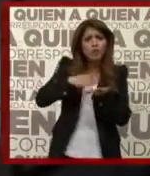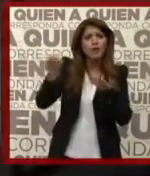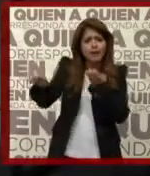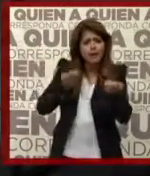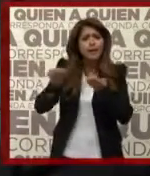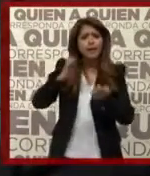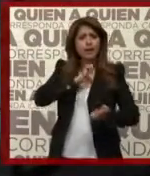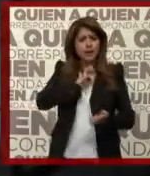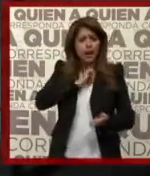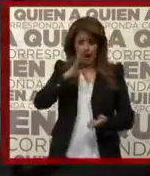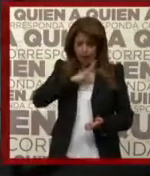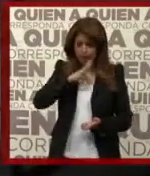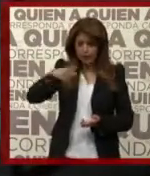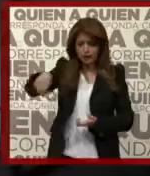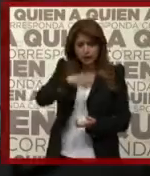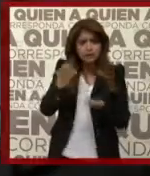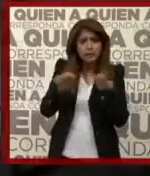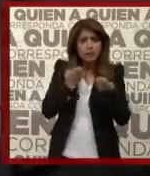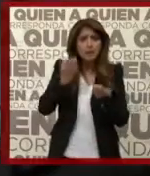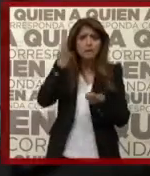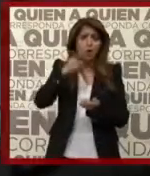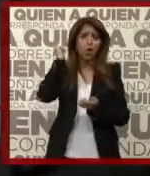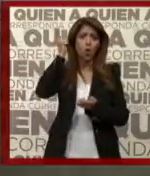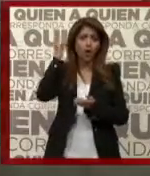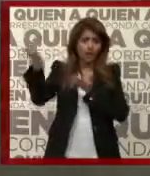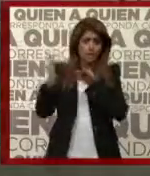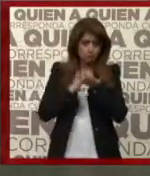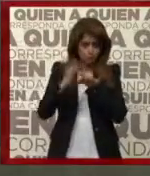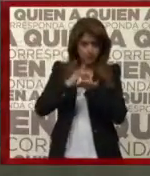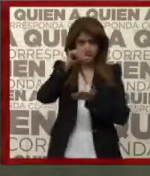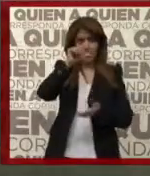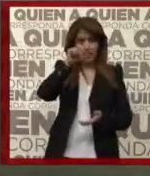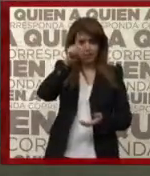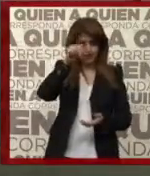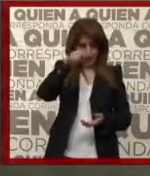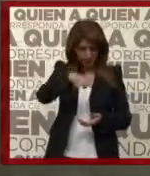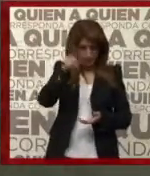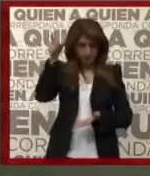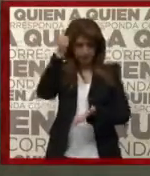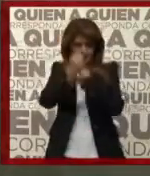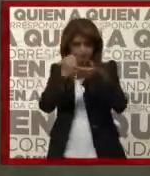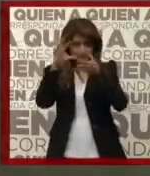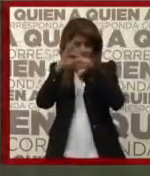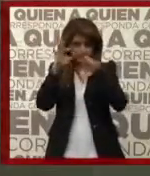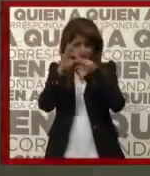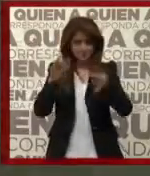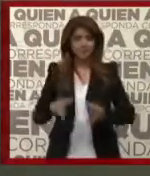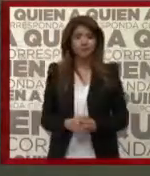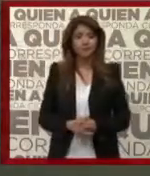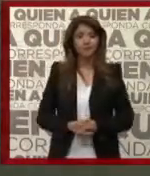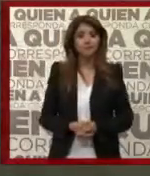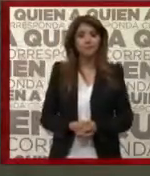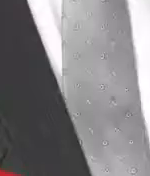que existimos, que estamos y que bueno, que nos apoyen, ¿no? Adrián Castro, a quien corresponda.